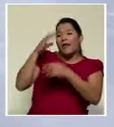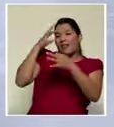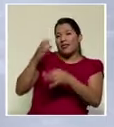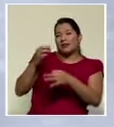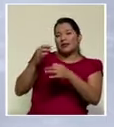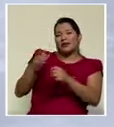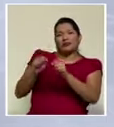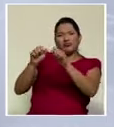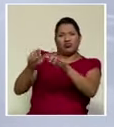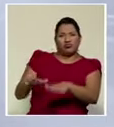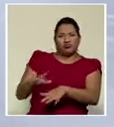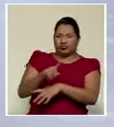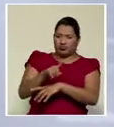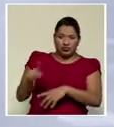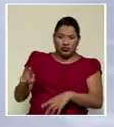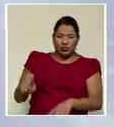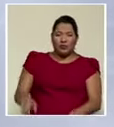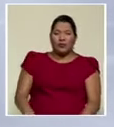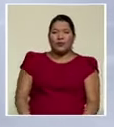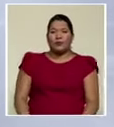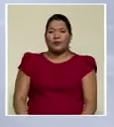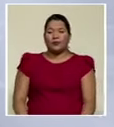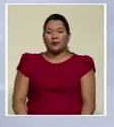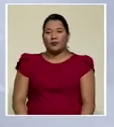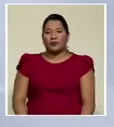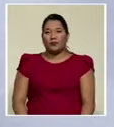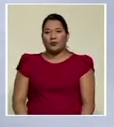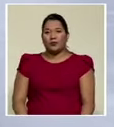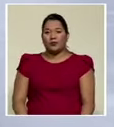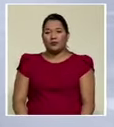una astucia ratonil, de lo que no hago gala.